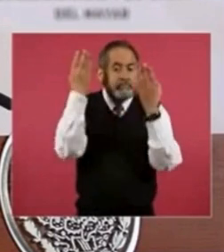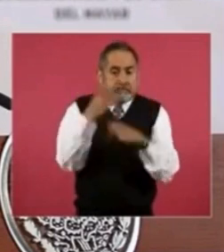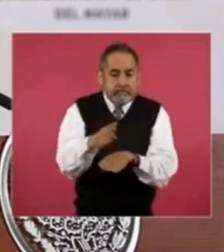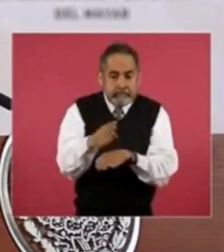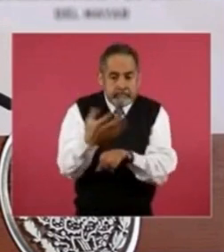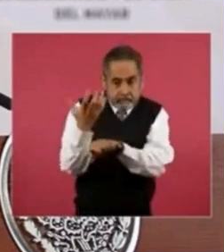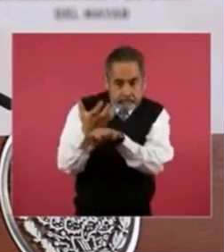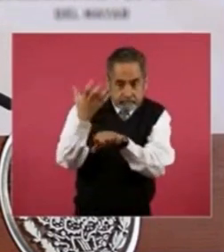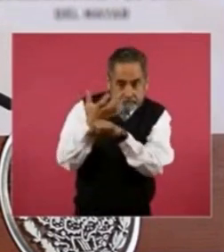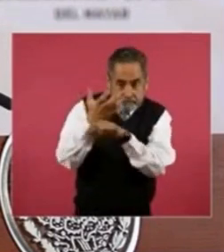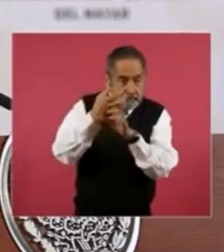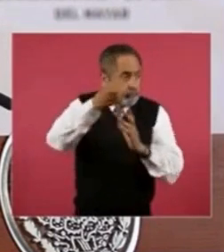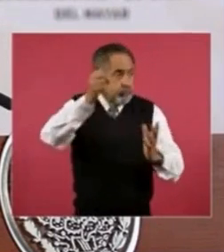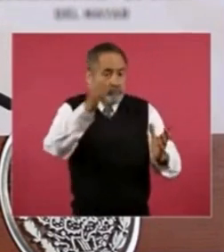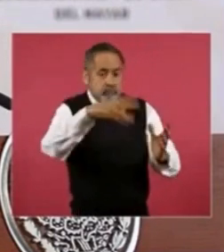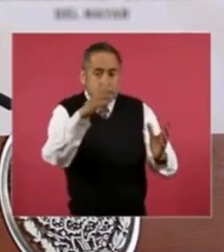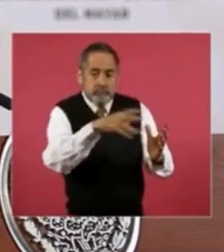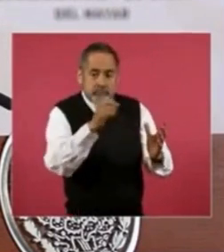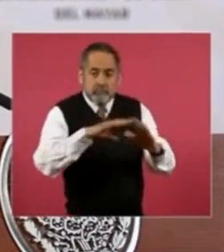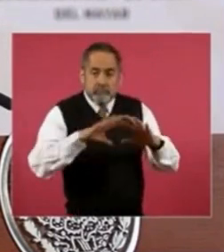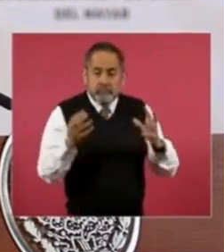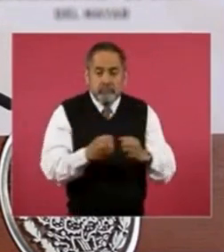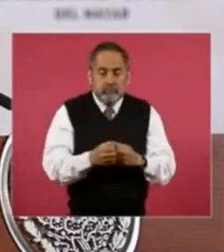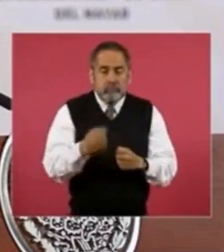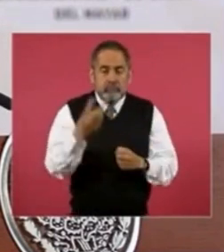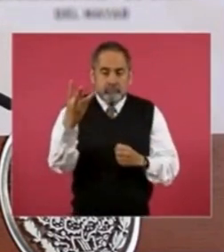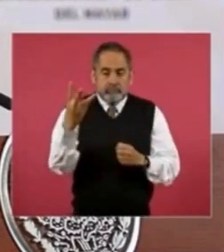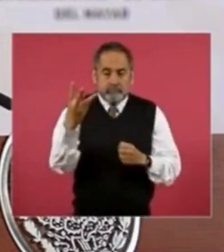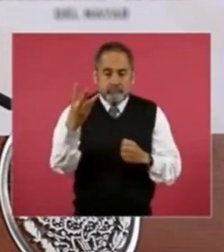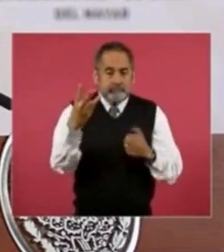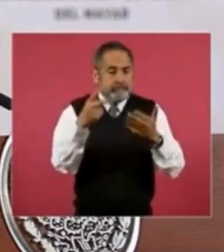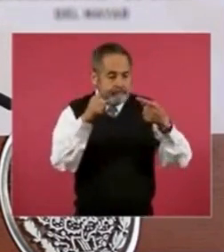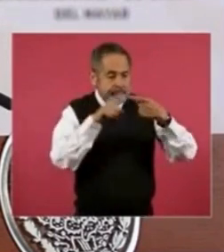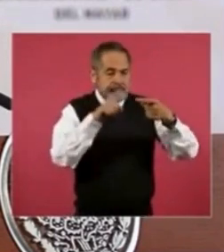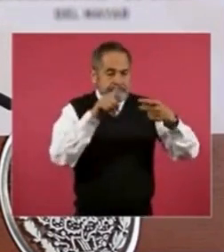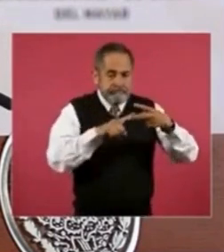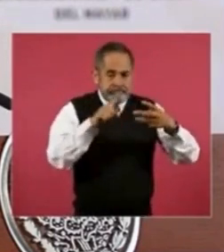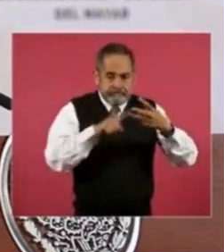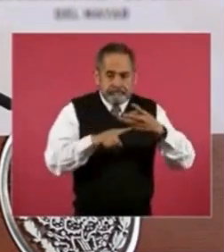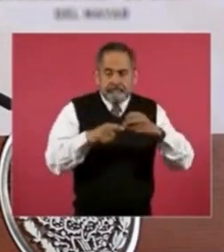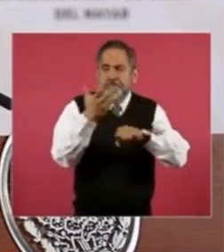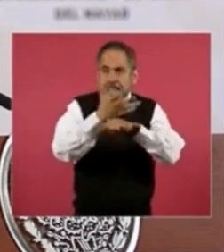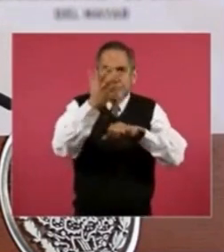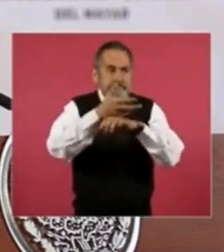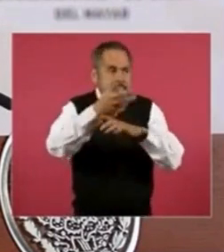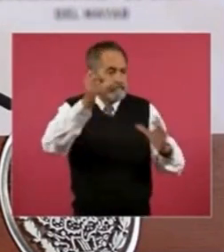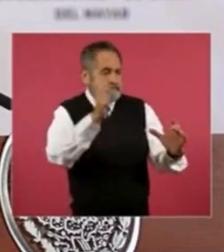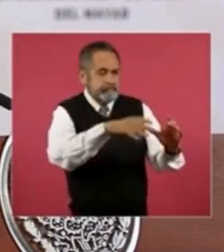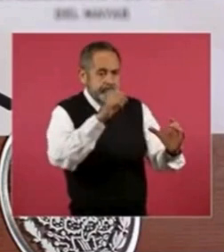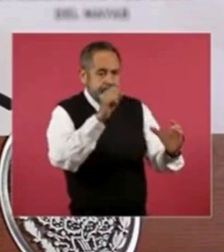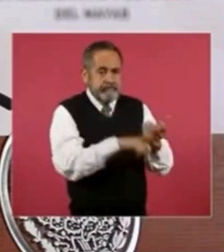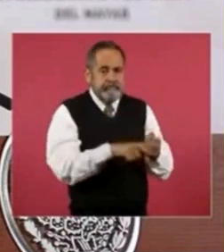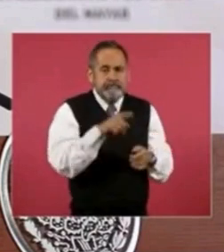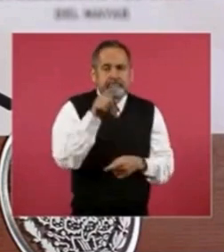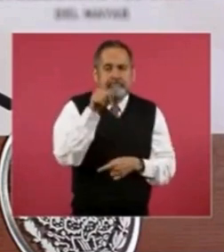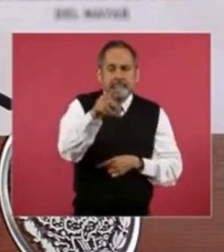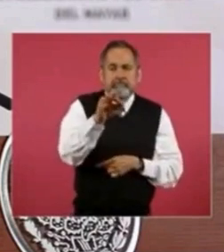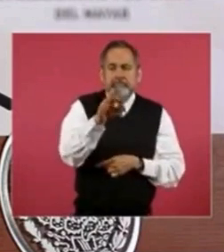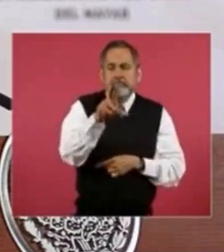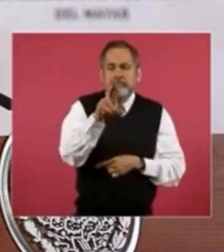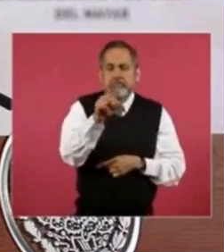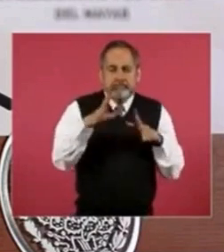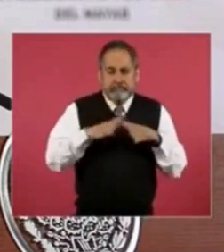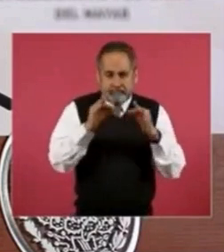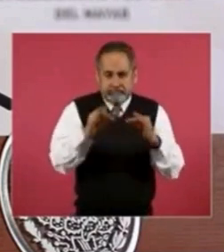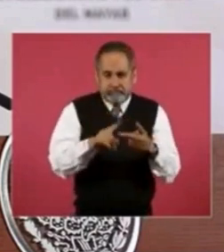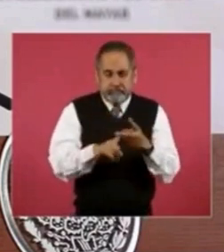la legalidad de estos donativos y su conformidad con las leyes mexicanas López Obrador no descarta la posibilidad de promover